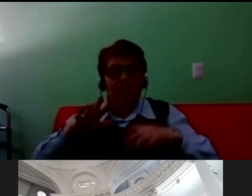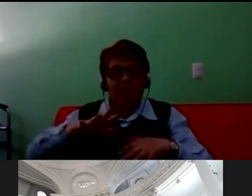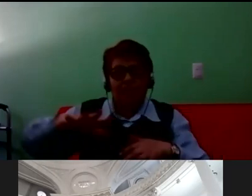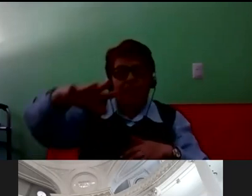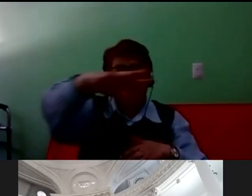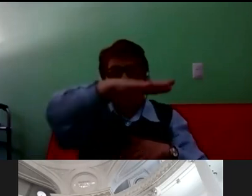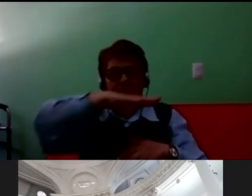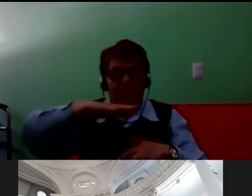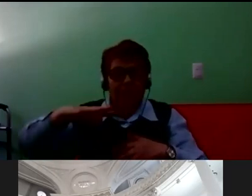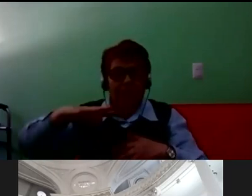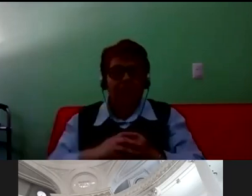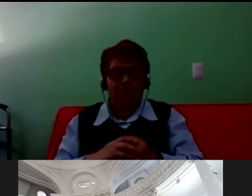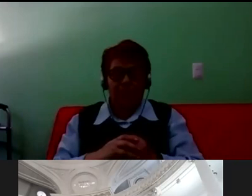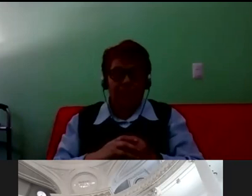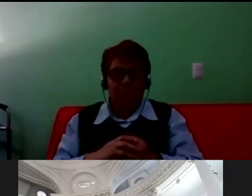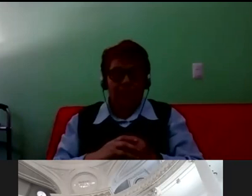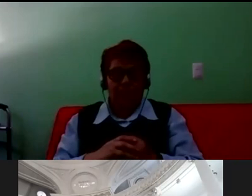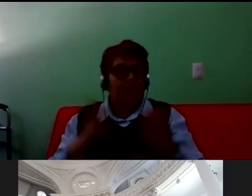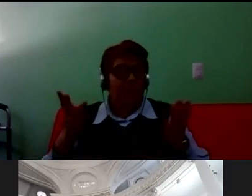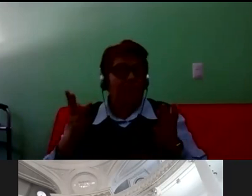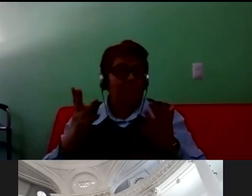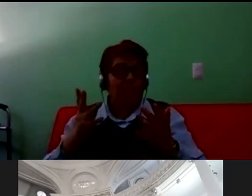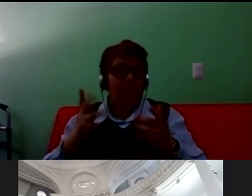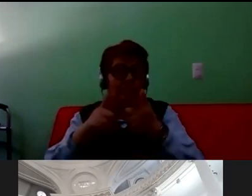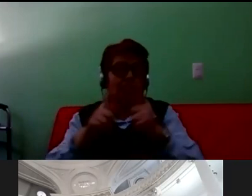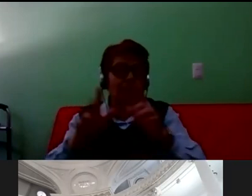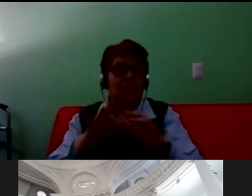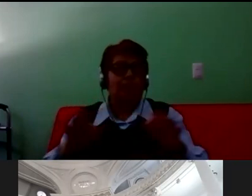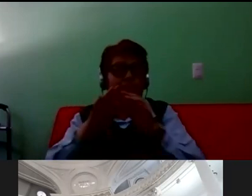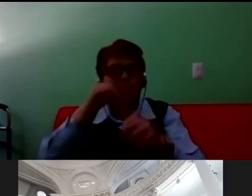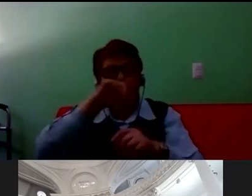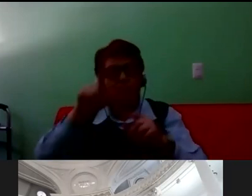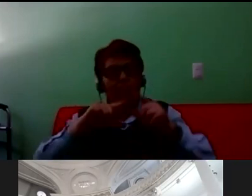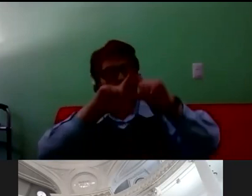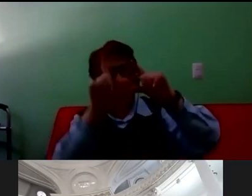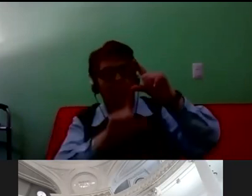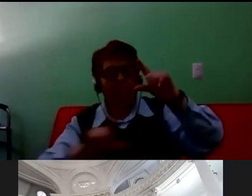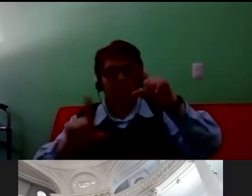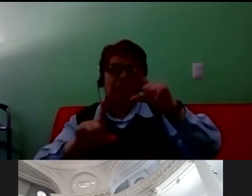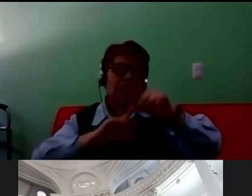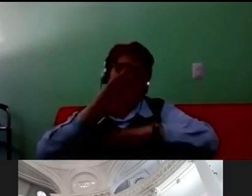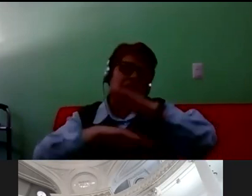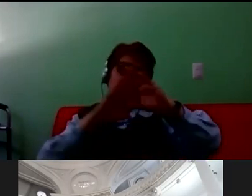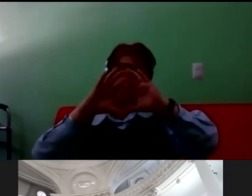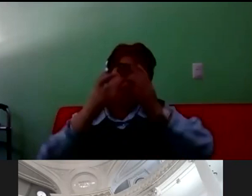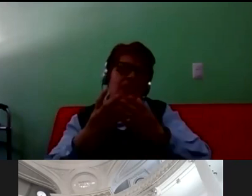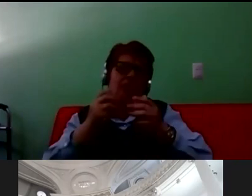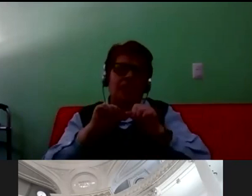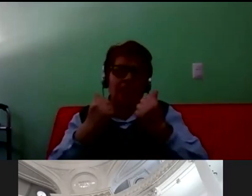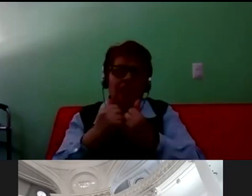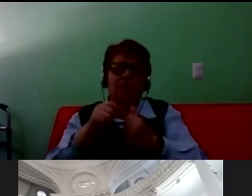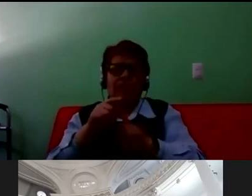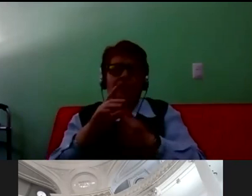todo un sector pues tan importante para el país y en el mundo. Las asociaciones,